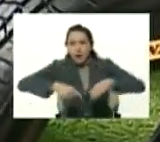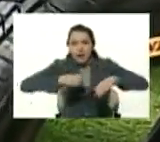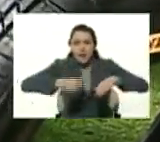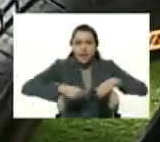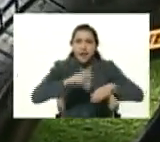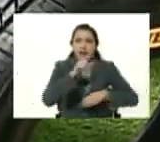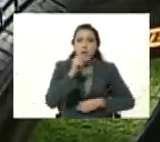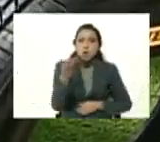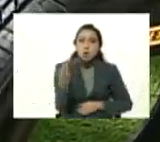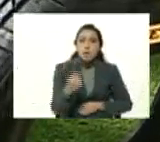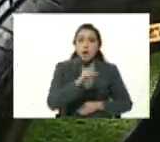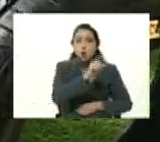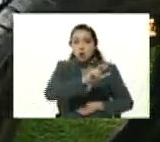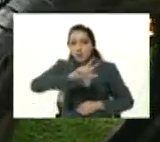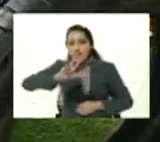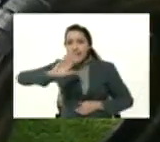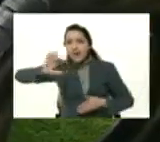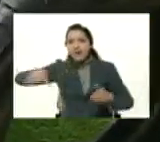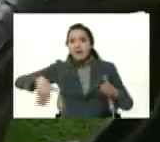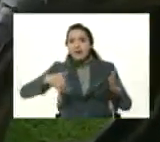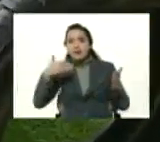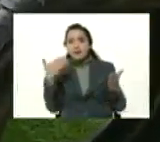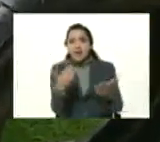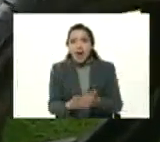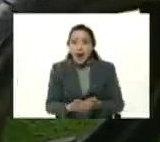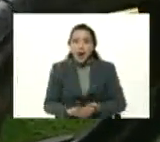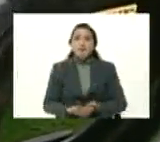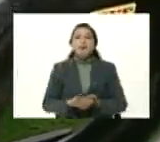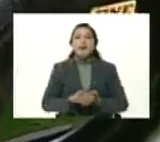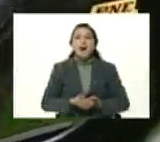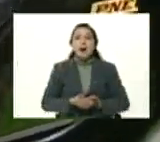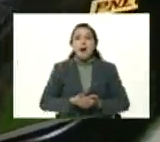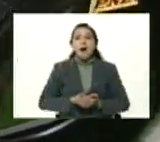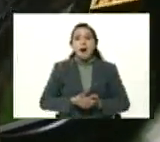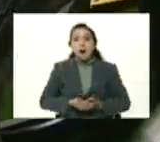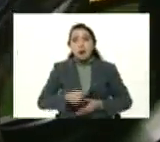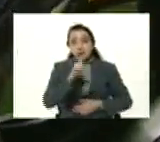RIN 14, RIN 15, RIN 16, RIN 17 y cauchos de moto.